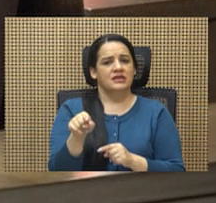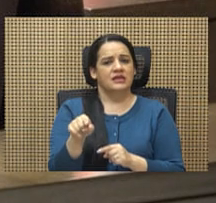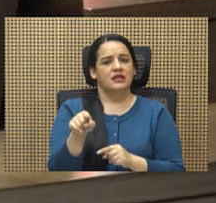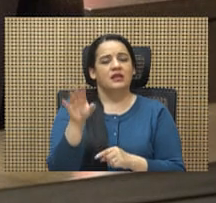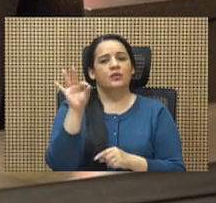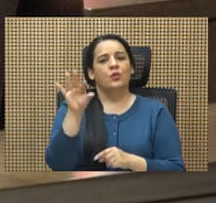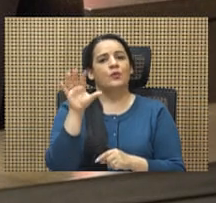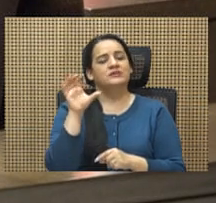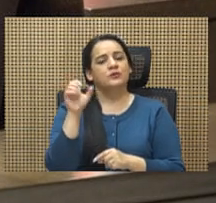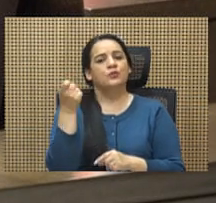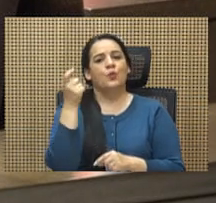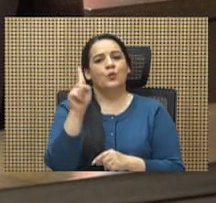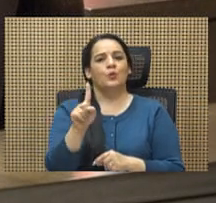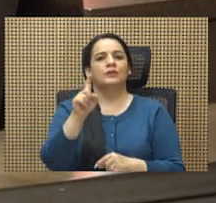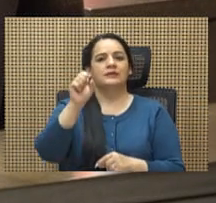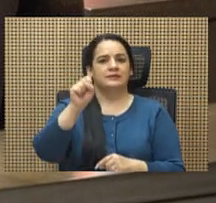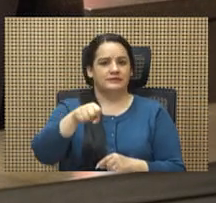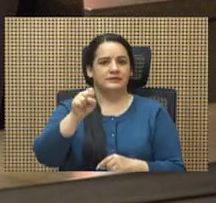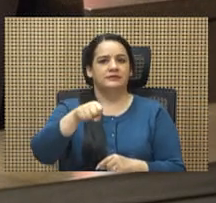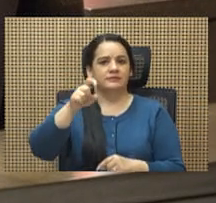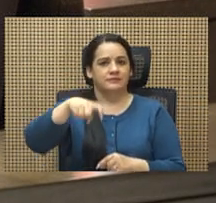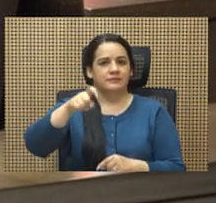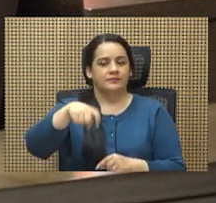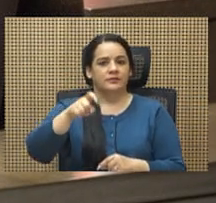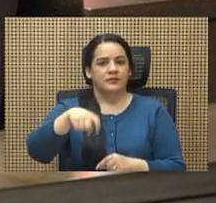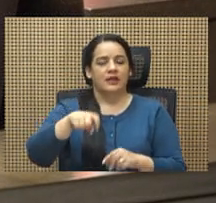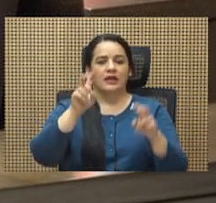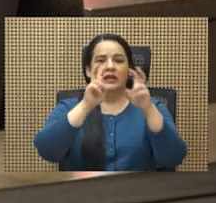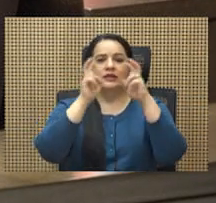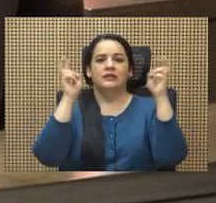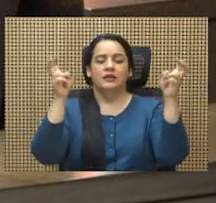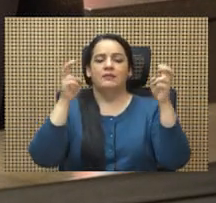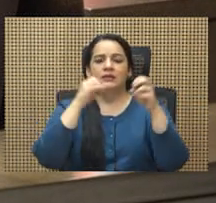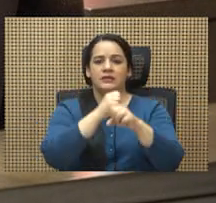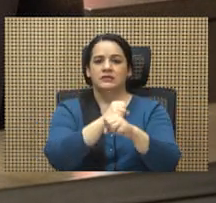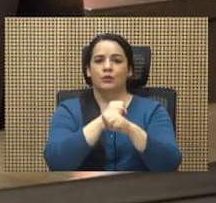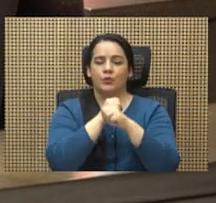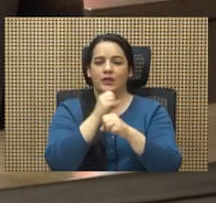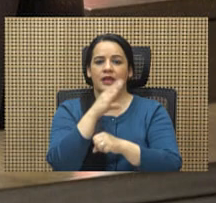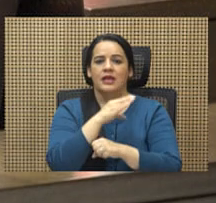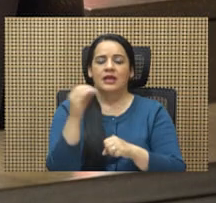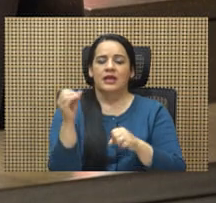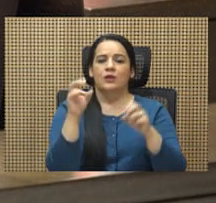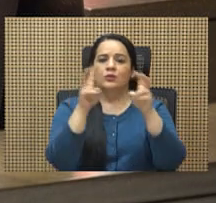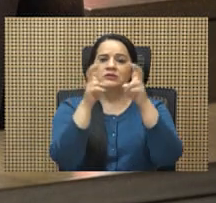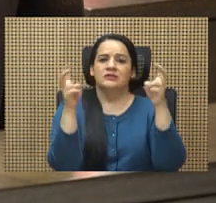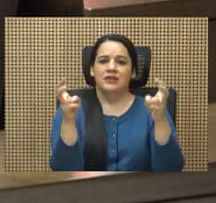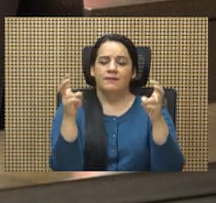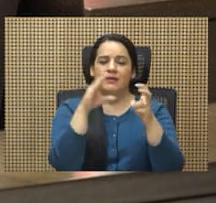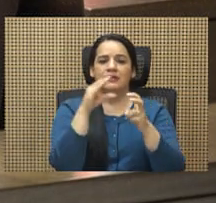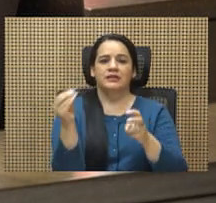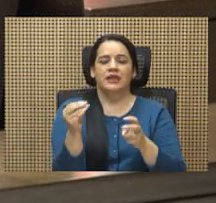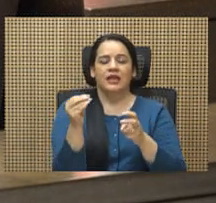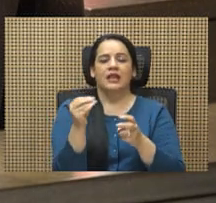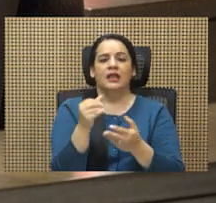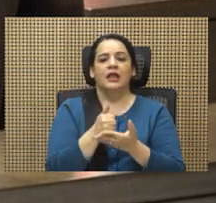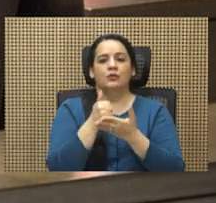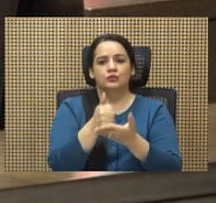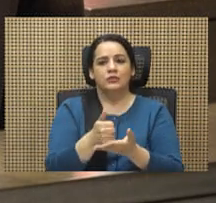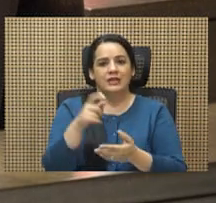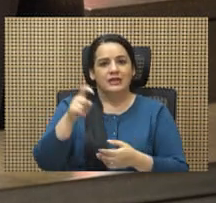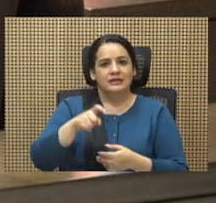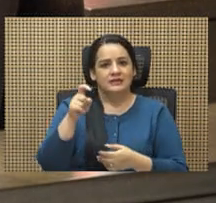911 es necesarísima en los temas de seguridad, en los temas del auxilio y la necesidad de